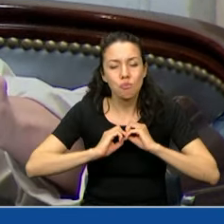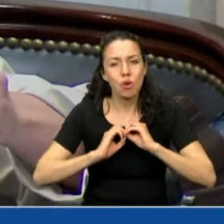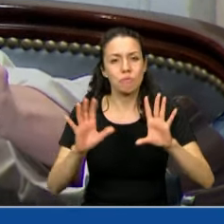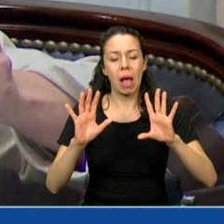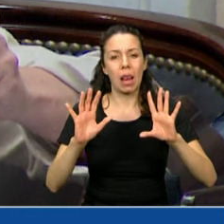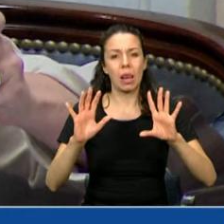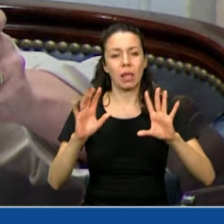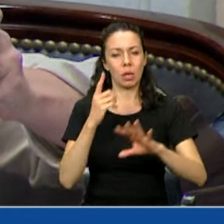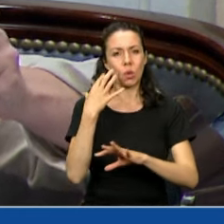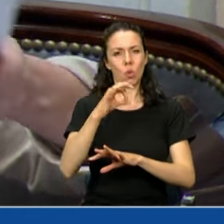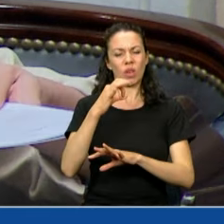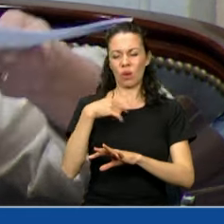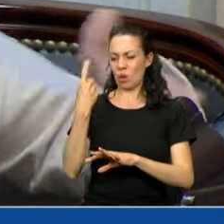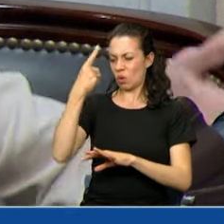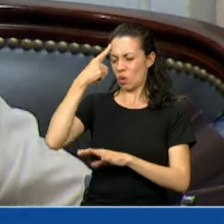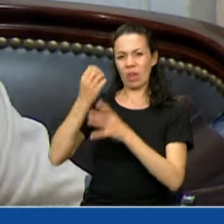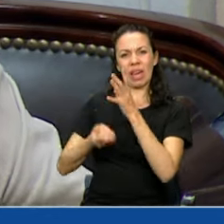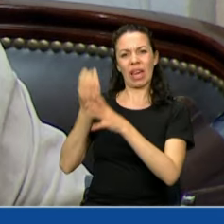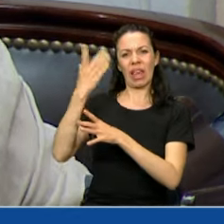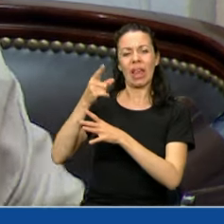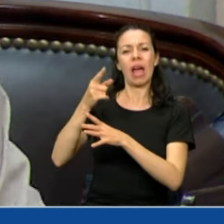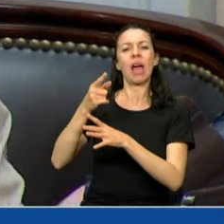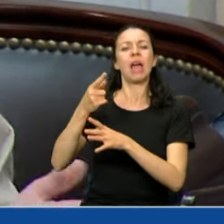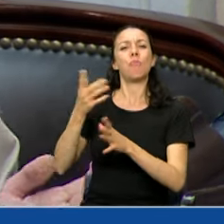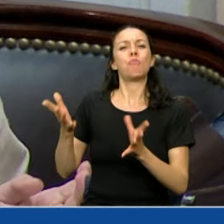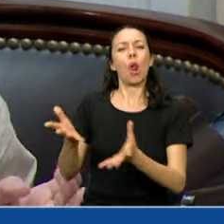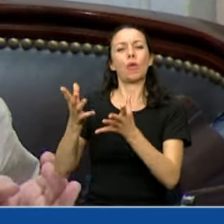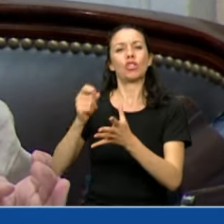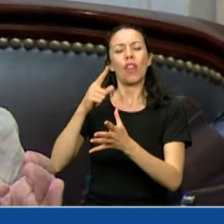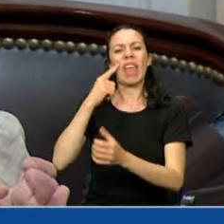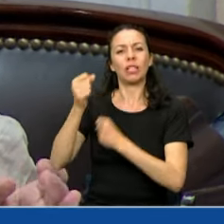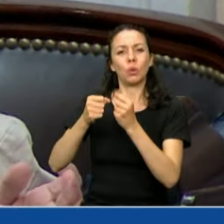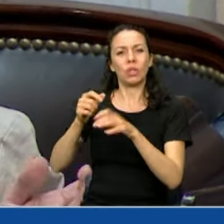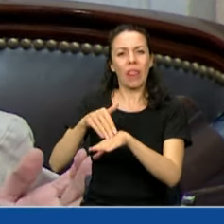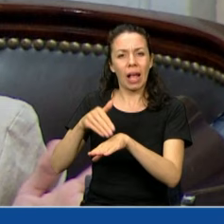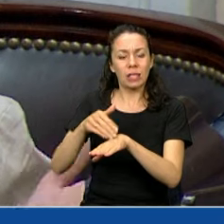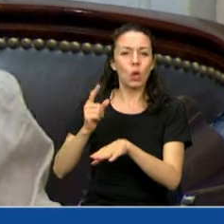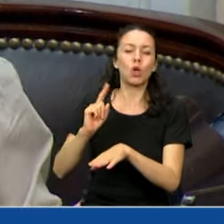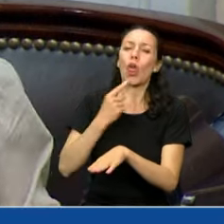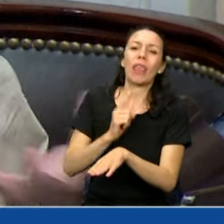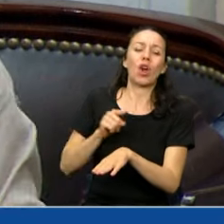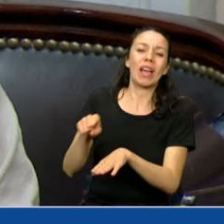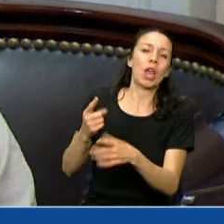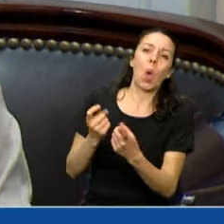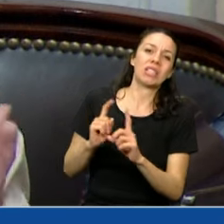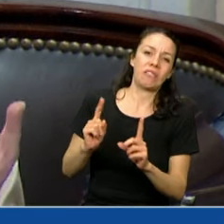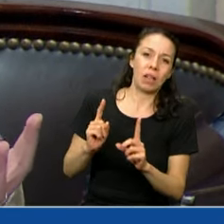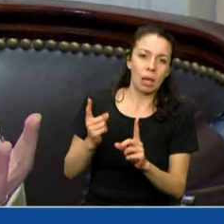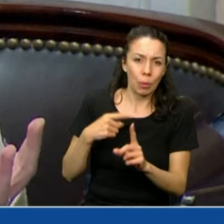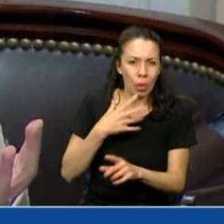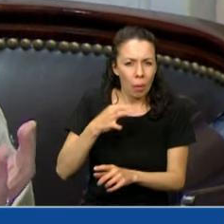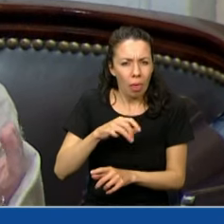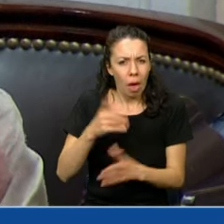ocurre es crear el régimen de promoción de la Industria del calzado no digo que no sea necesario pero realmente es da